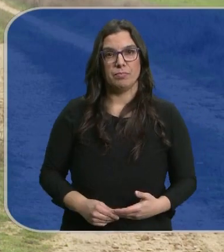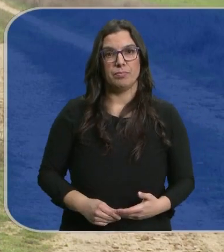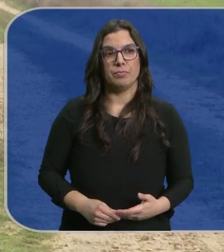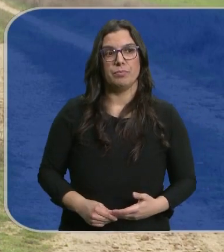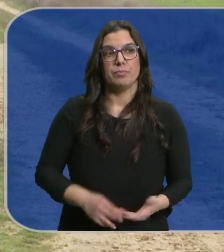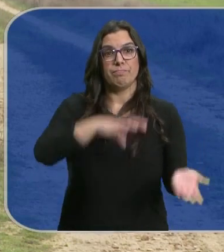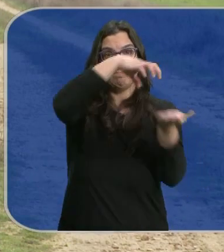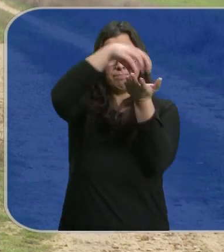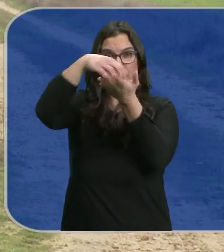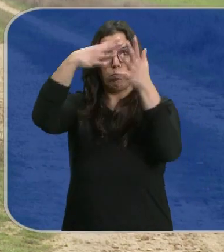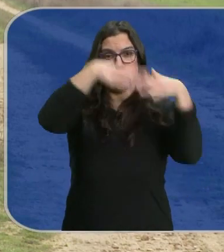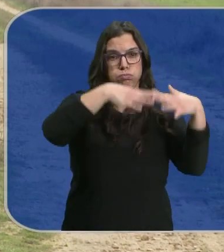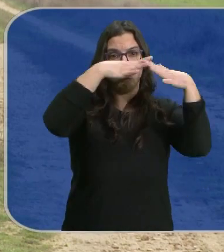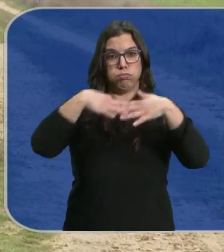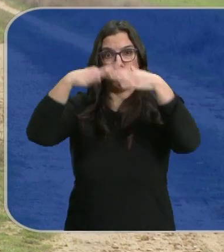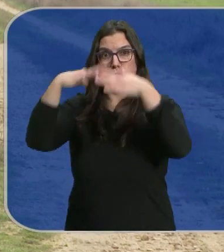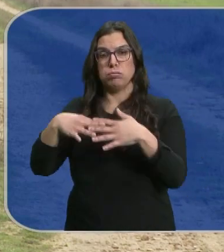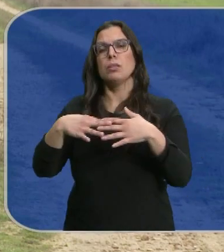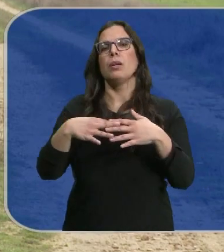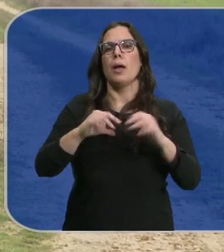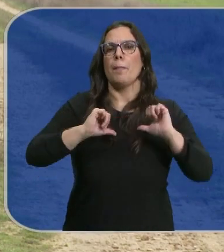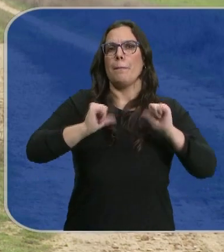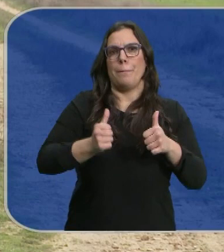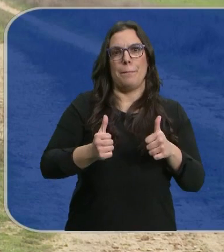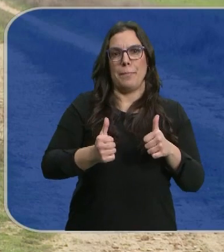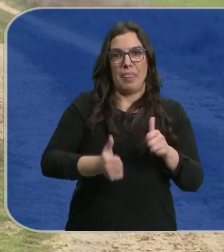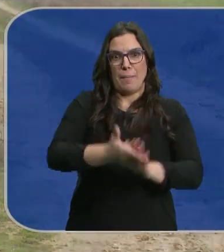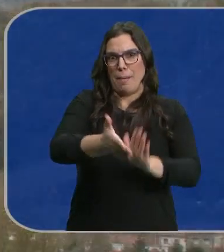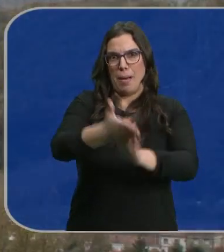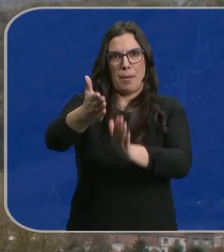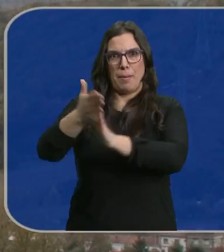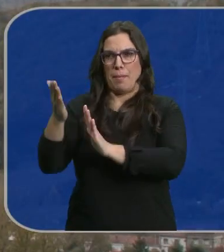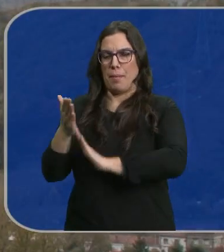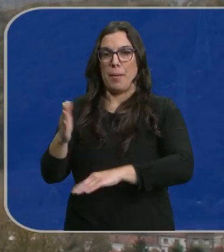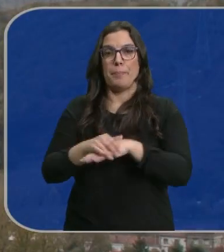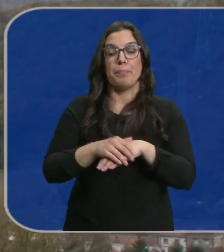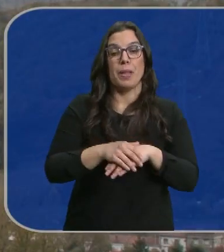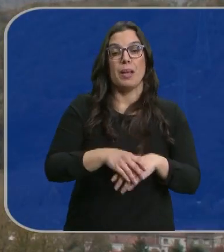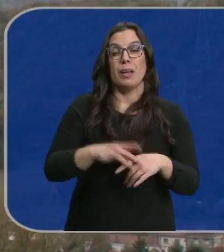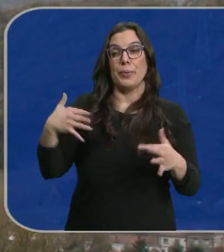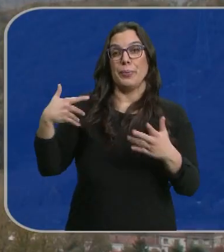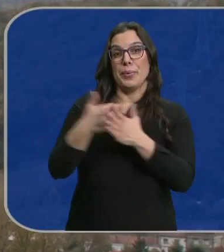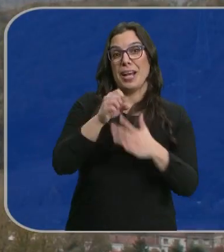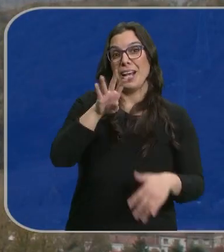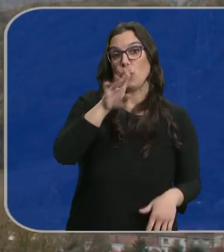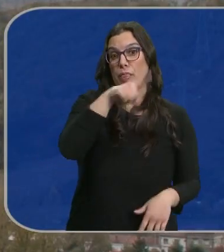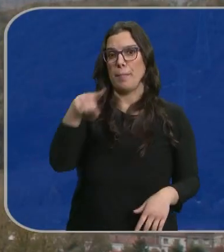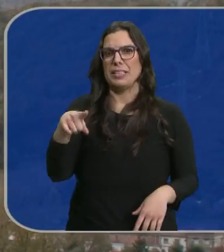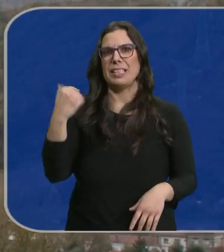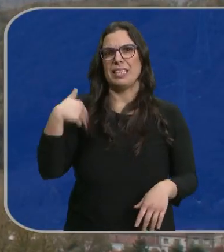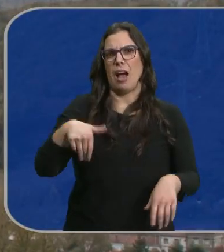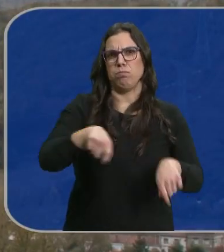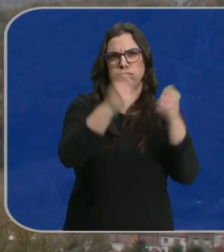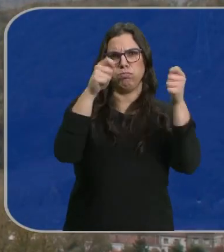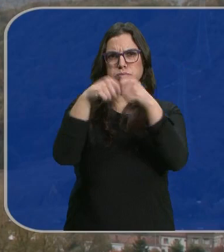El derribo de instalaciones vinculadas a las térmicas parece haber iniciado un camino imparable. Durante los últimos 14 meses se han volado